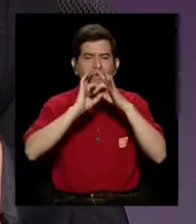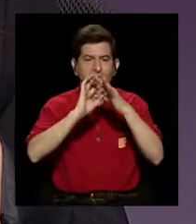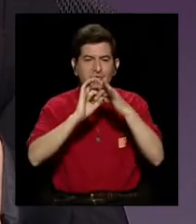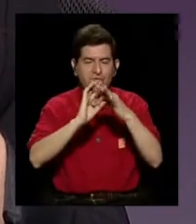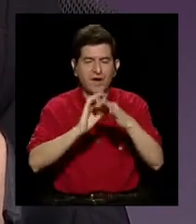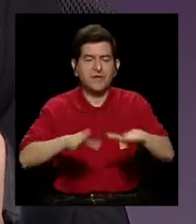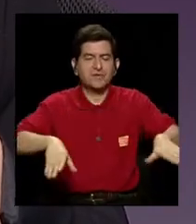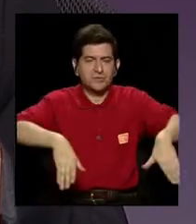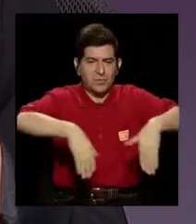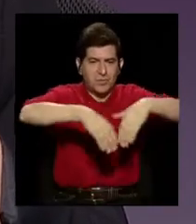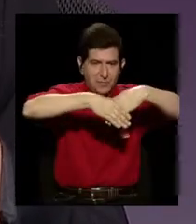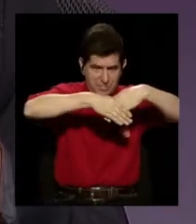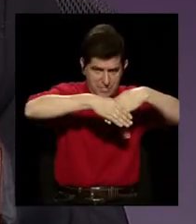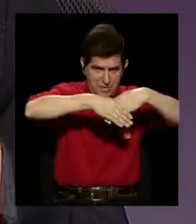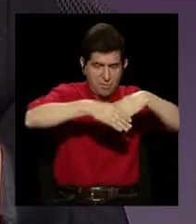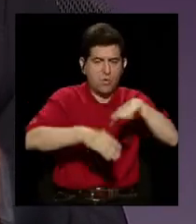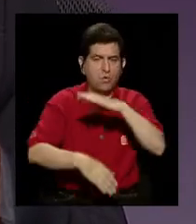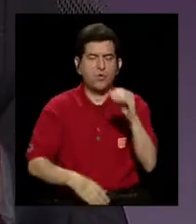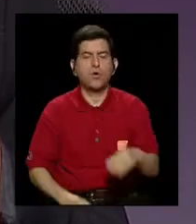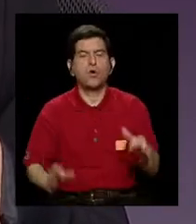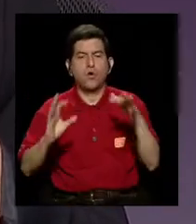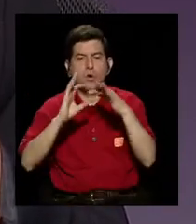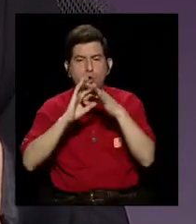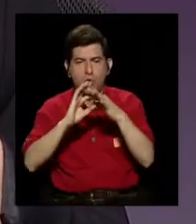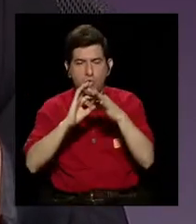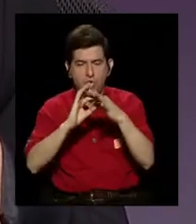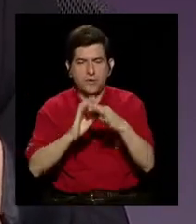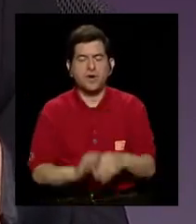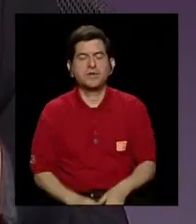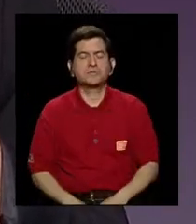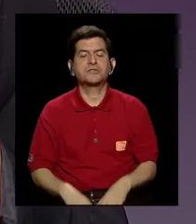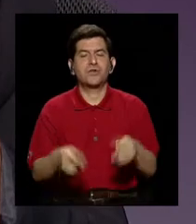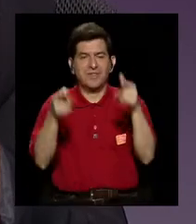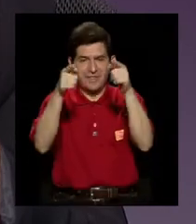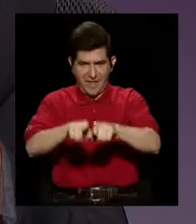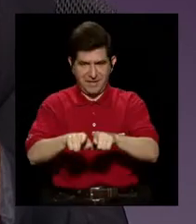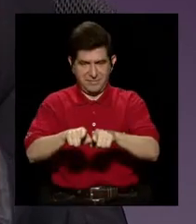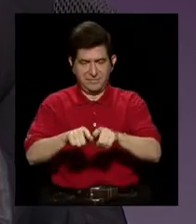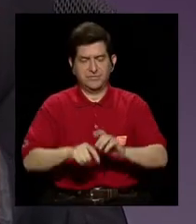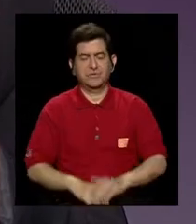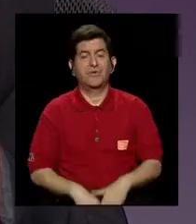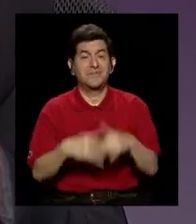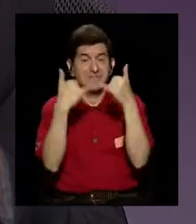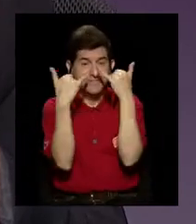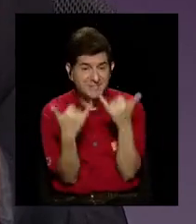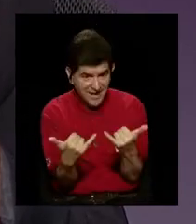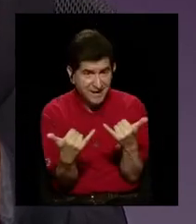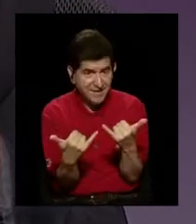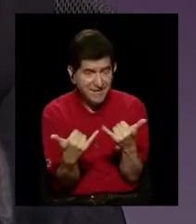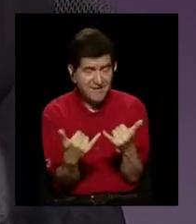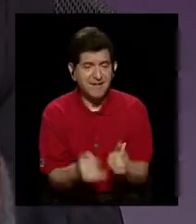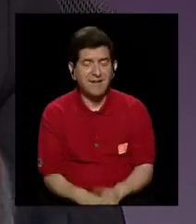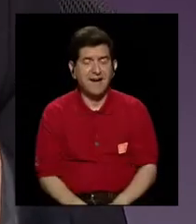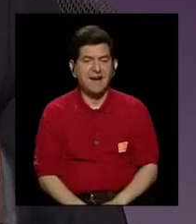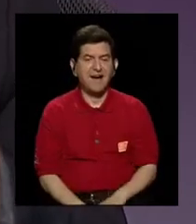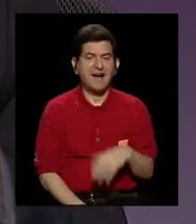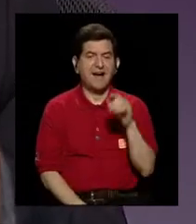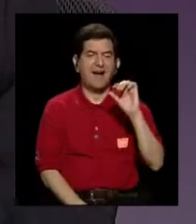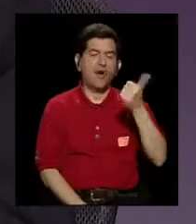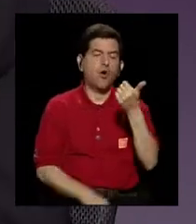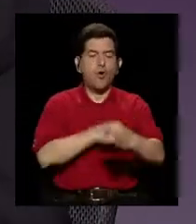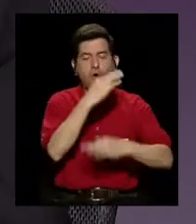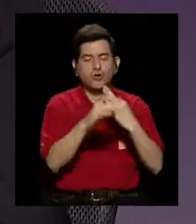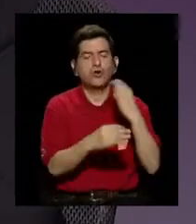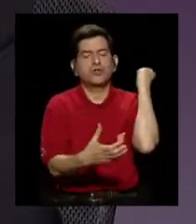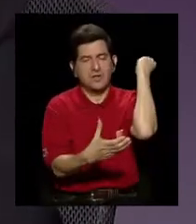tienen es una relación de matrimonio o una relación de unión de hecho. Ya ahí